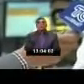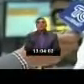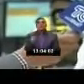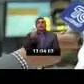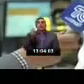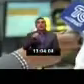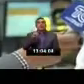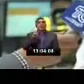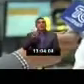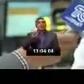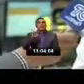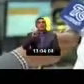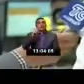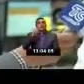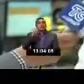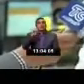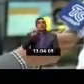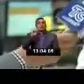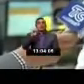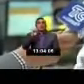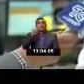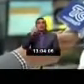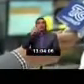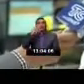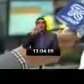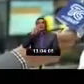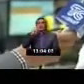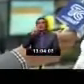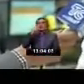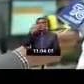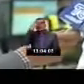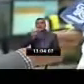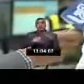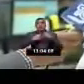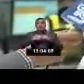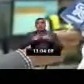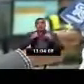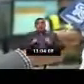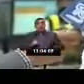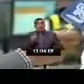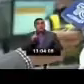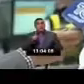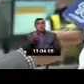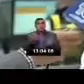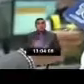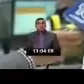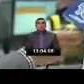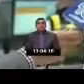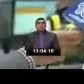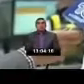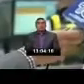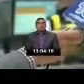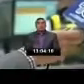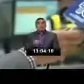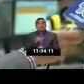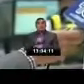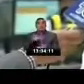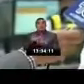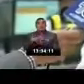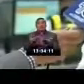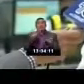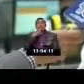activar los COEs nacionales, provinciales o cantonales, porque hay una crisis sanitaria que sigue vigente. Este, eso ha sido designado y determinado